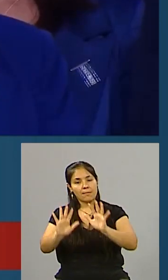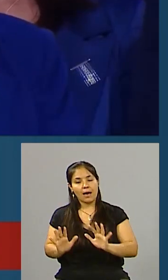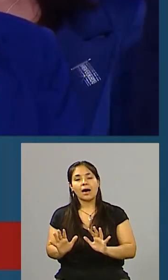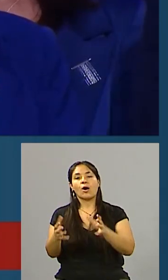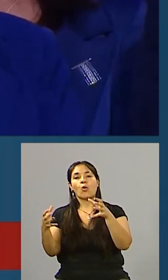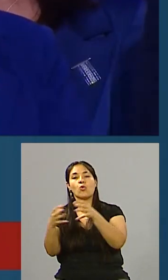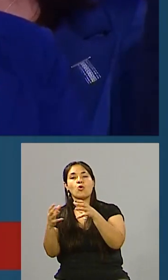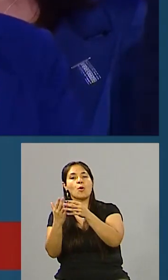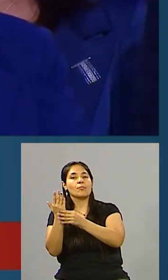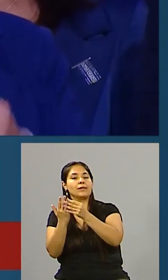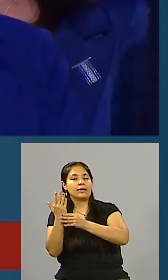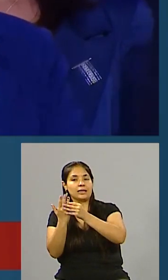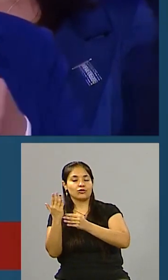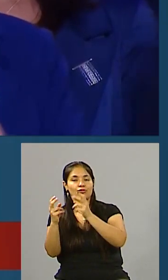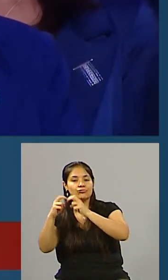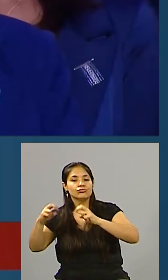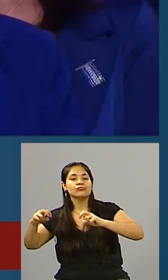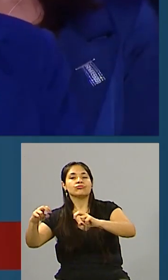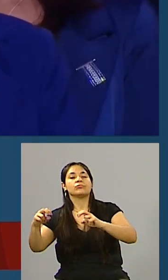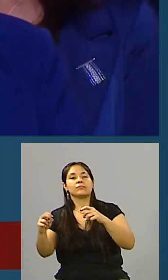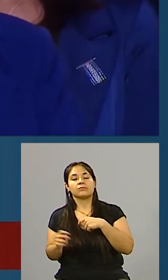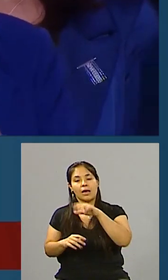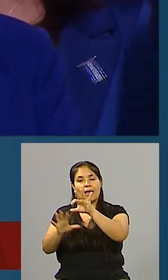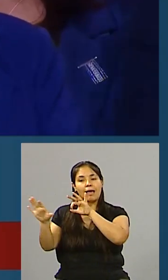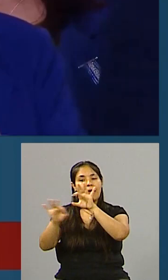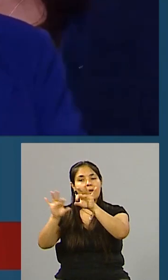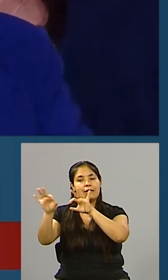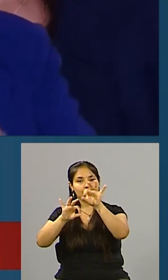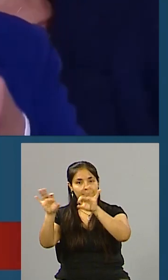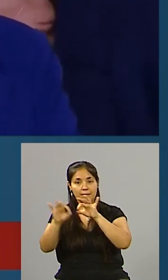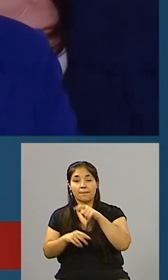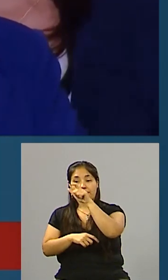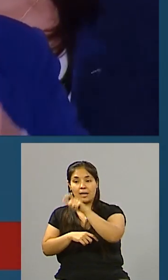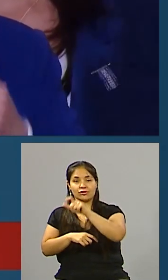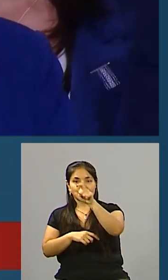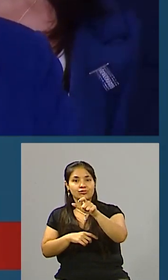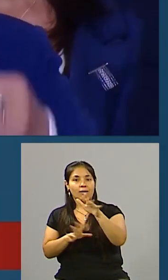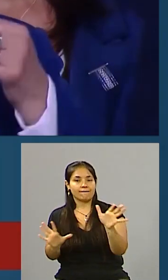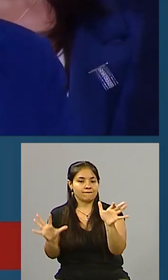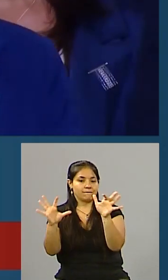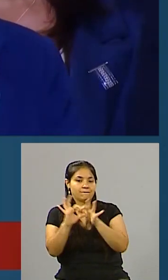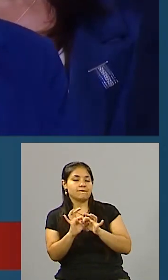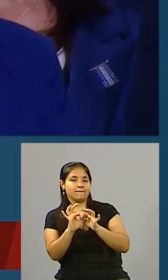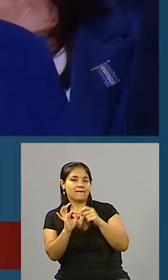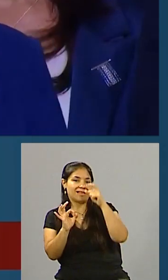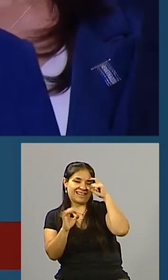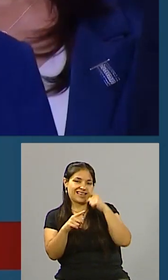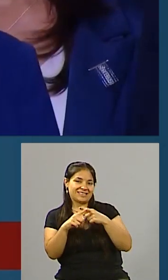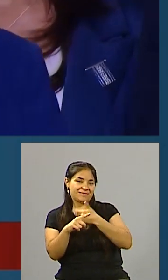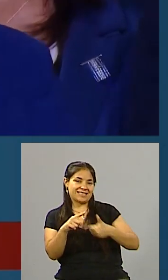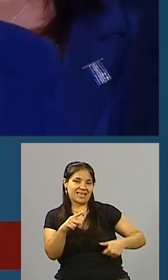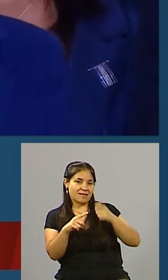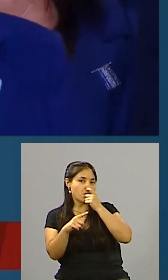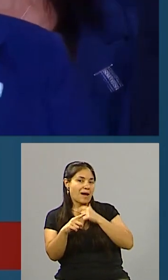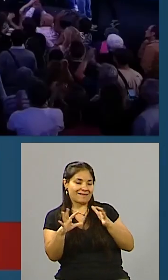este gabinete. Un gabinete donde evidentemente hay personas muy ligadas a la figura del expresidente,